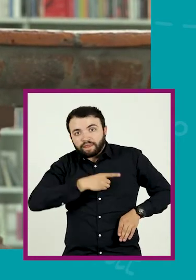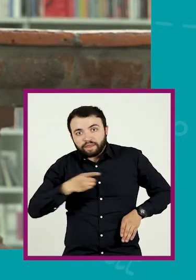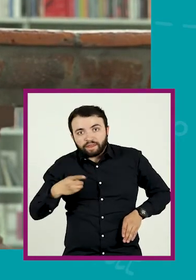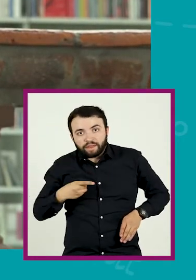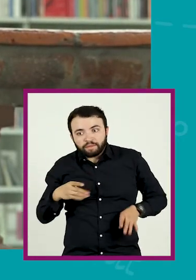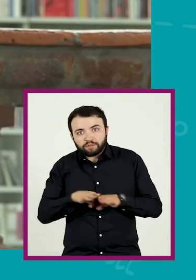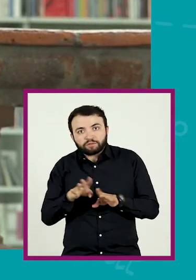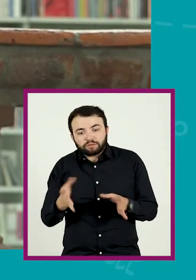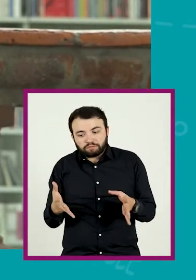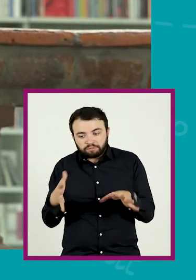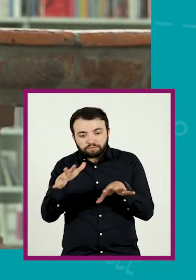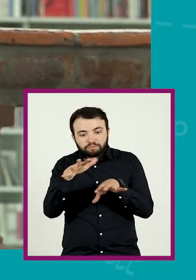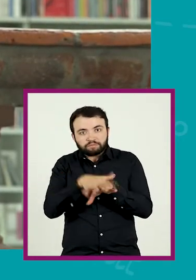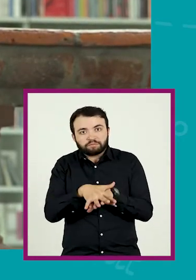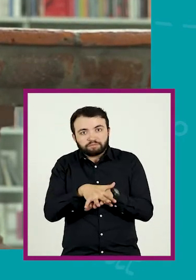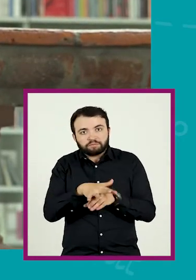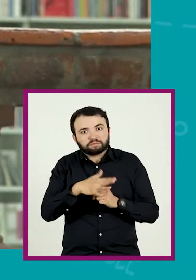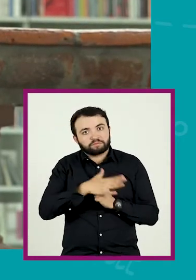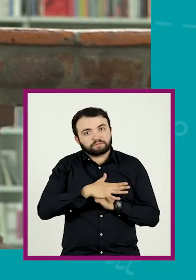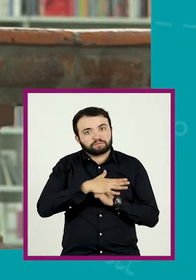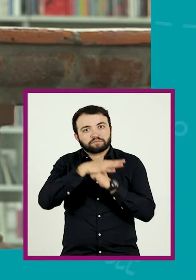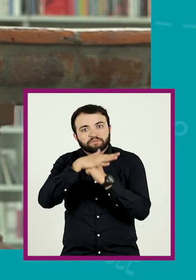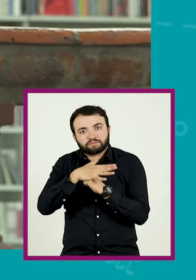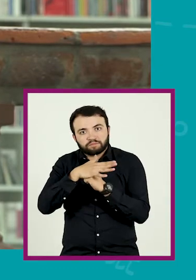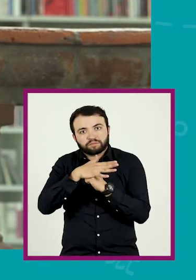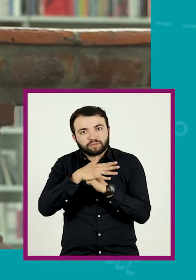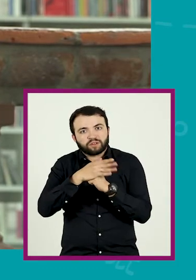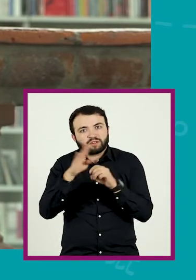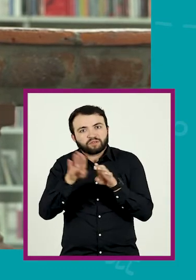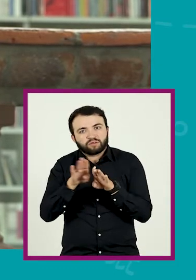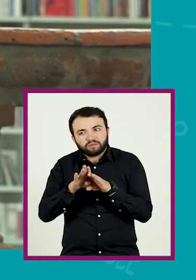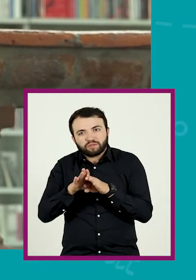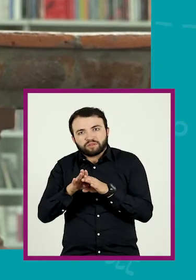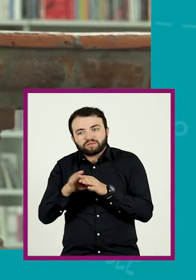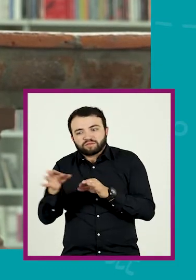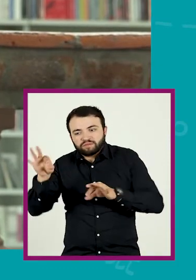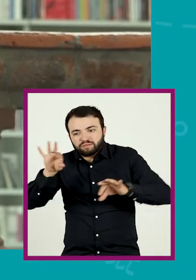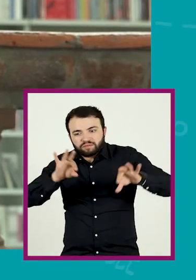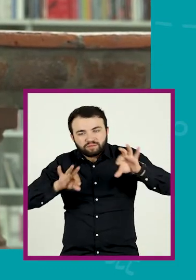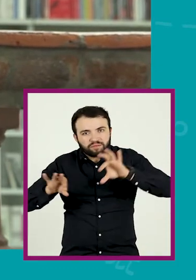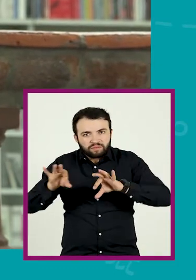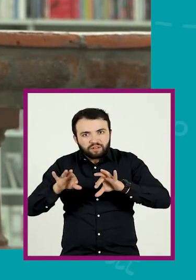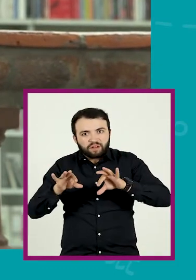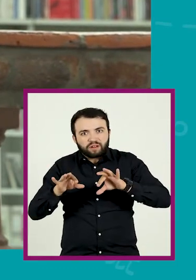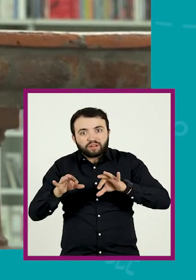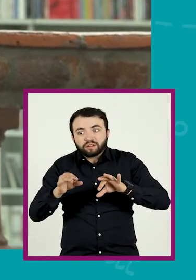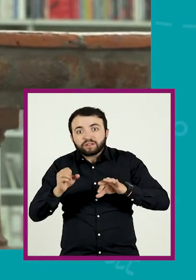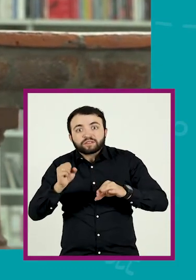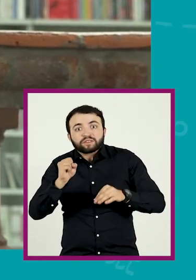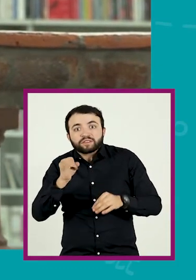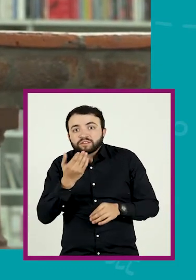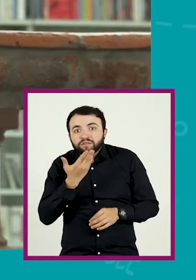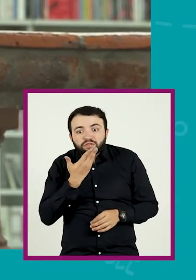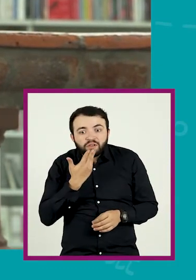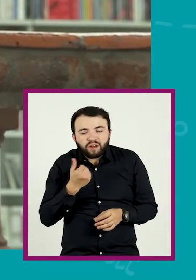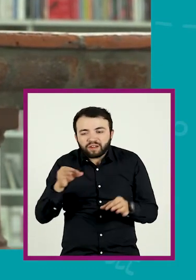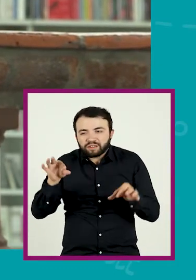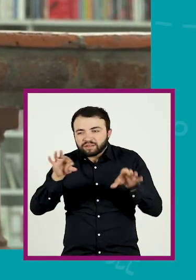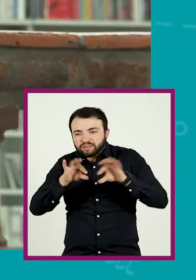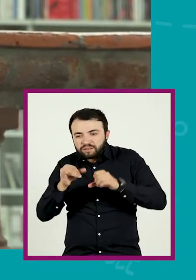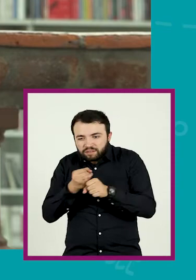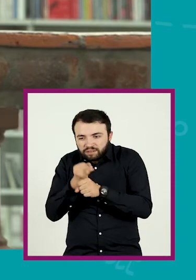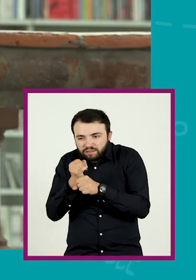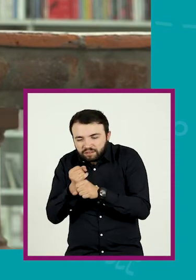apoyados empíricamente, ¿no? Fundamentalmente en observaciones, experimentos, y de lo contrario pues solo